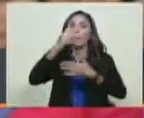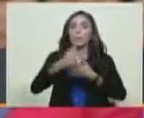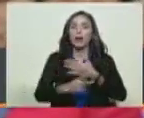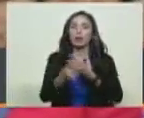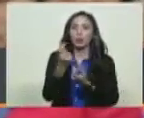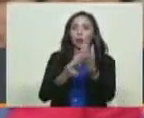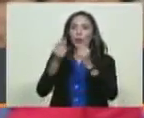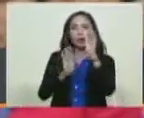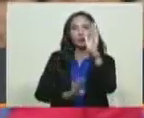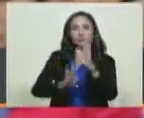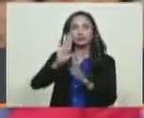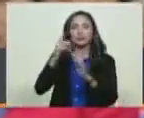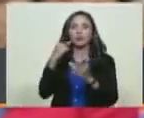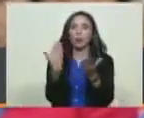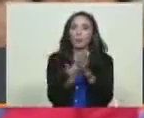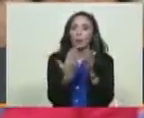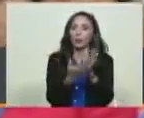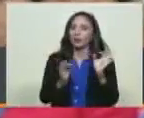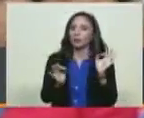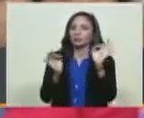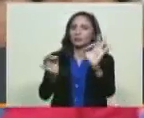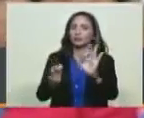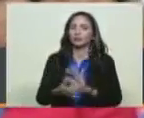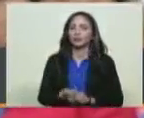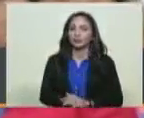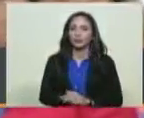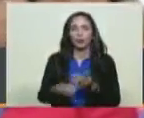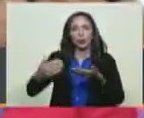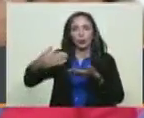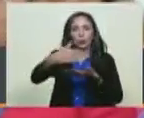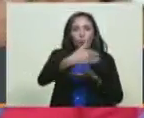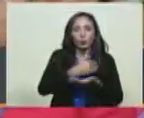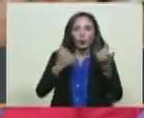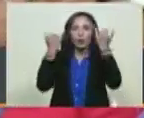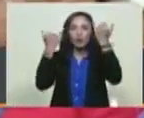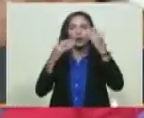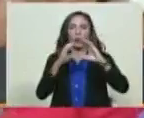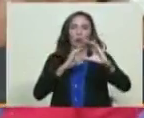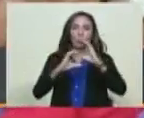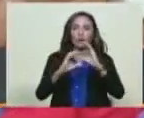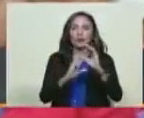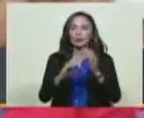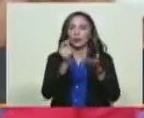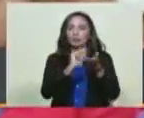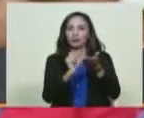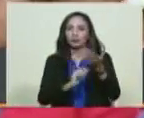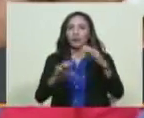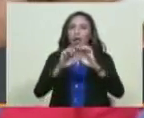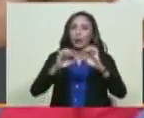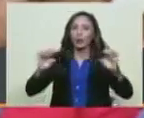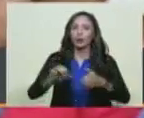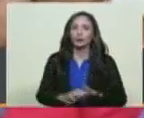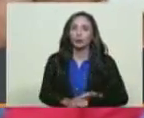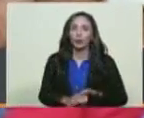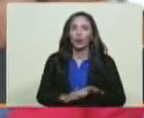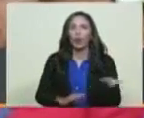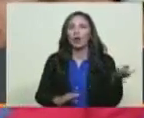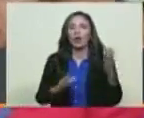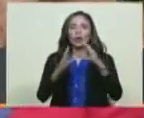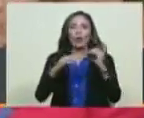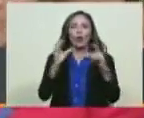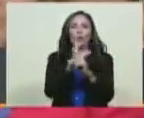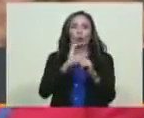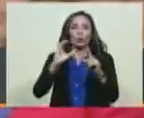económica a esta a estos objetivos de comunicación de educación en lo cultural